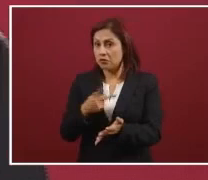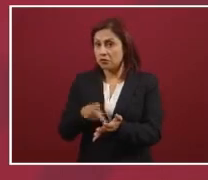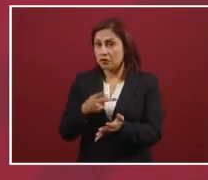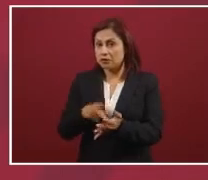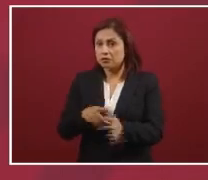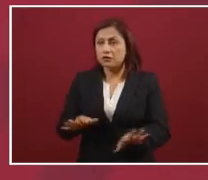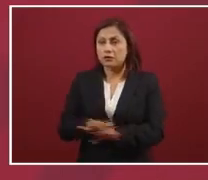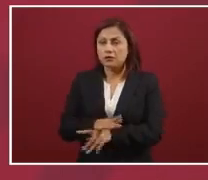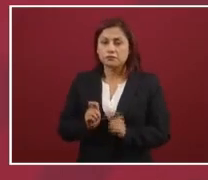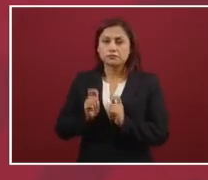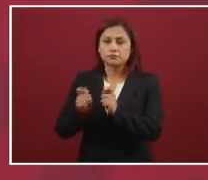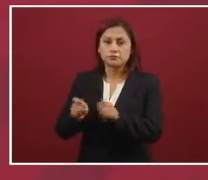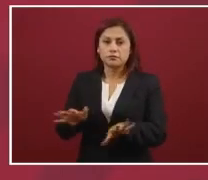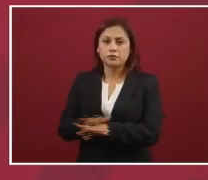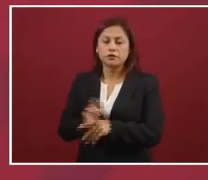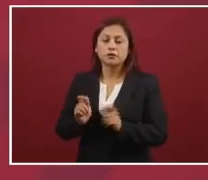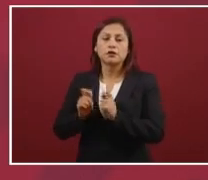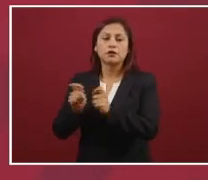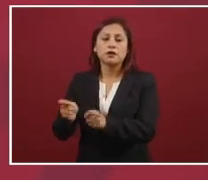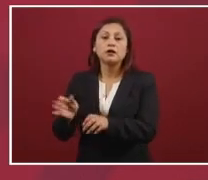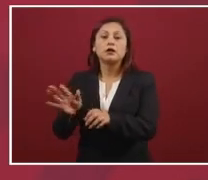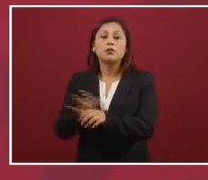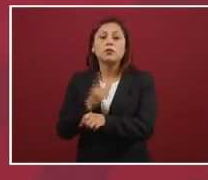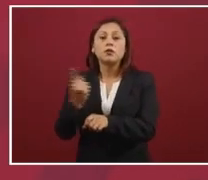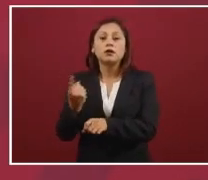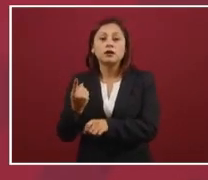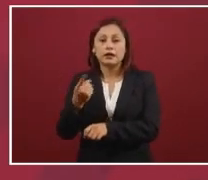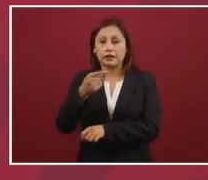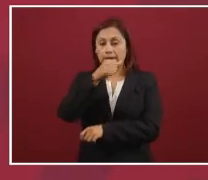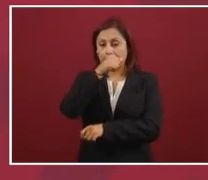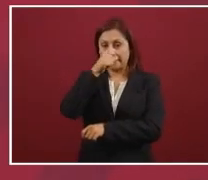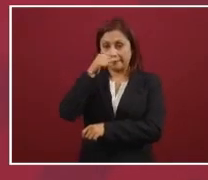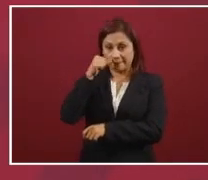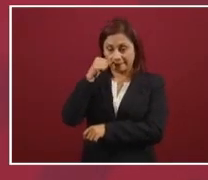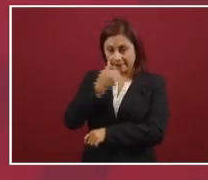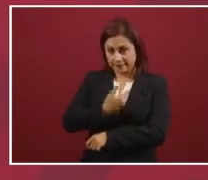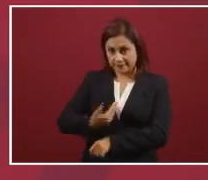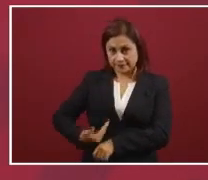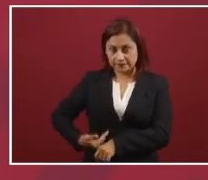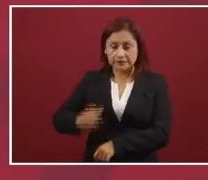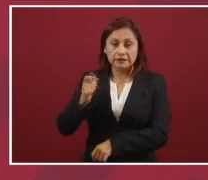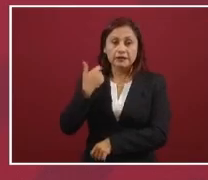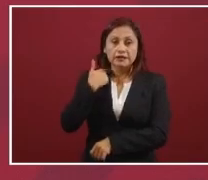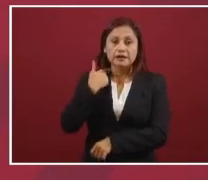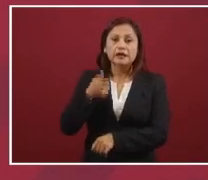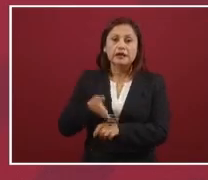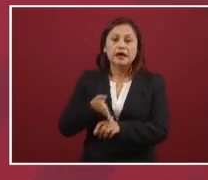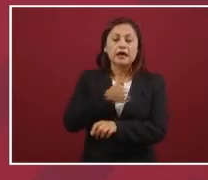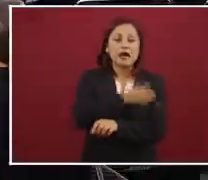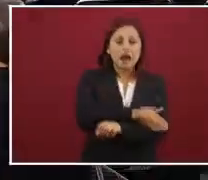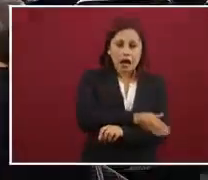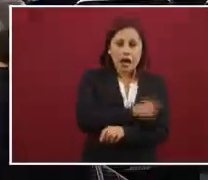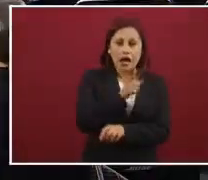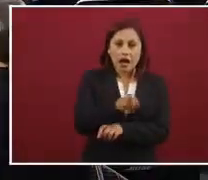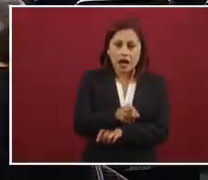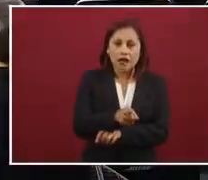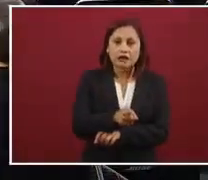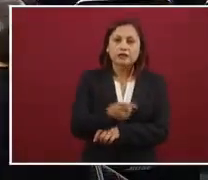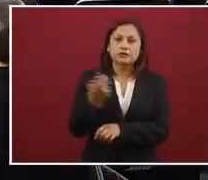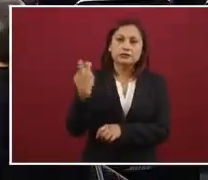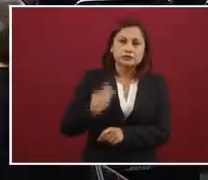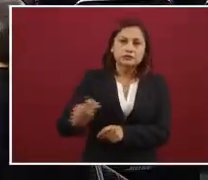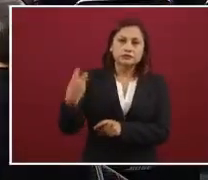los conservadores y contra los invasores extranjeros, pero casi